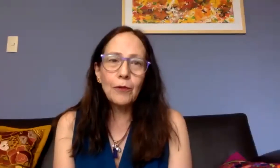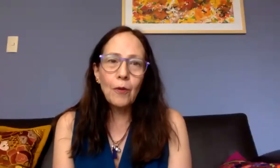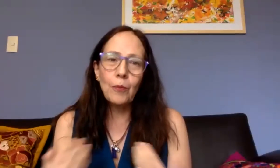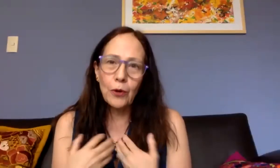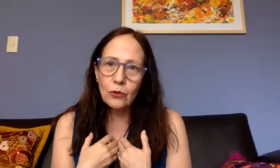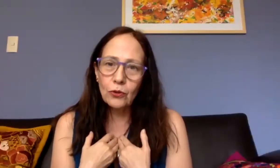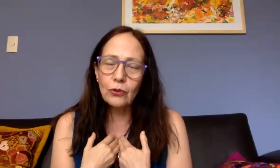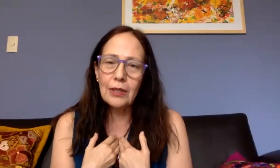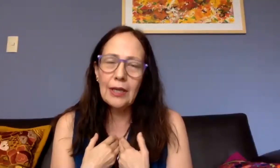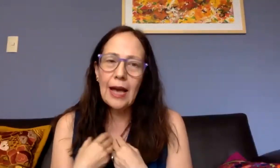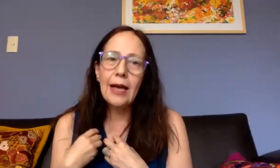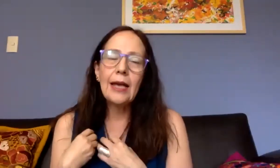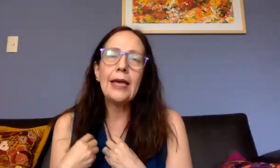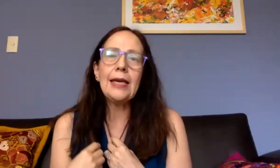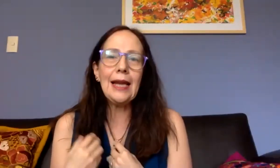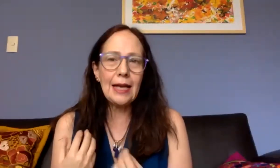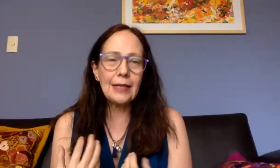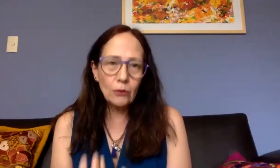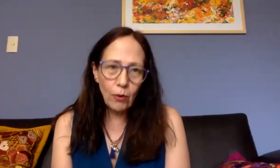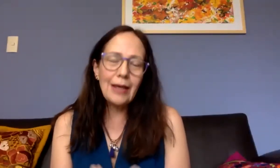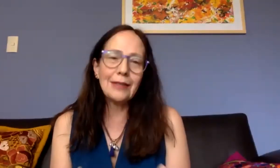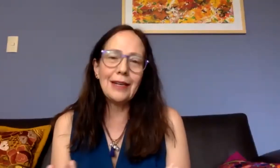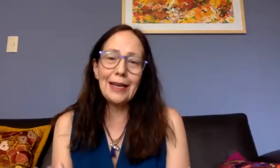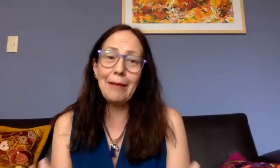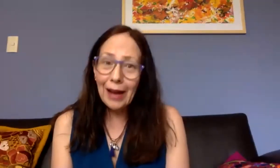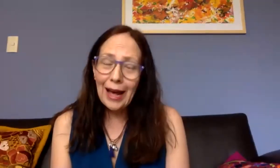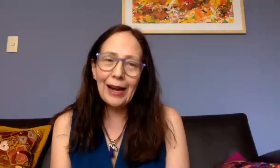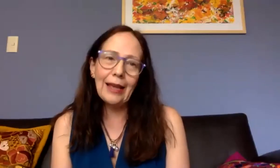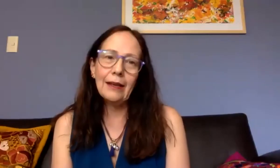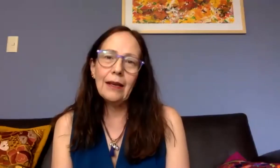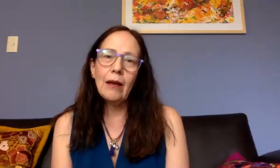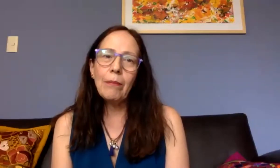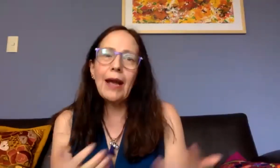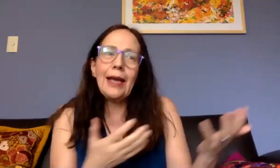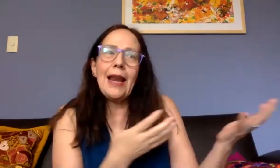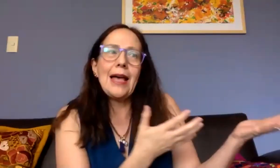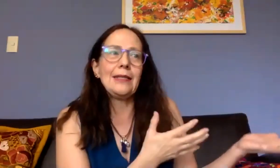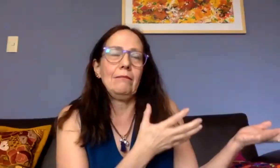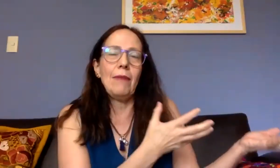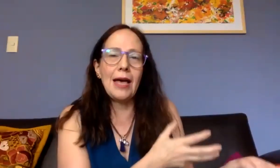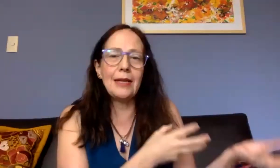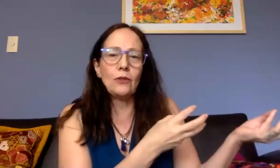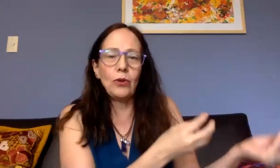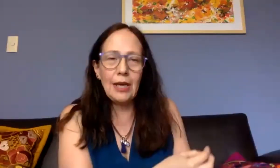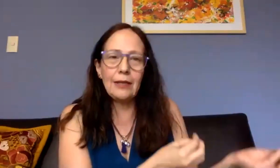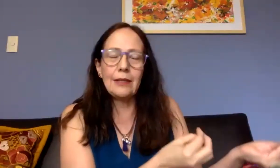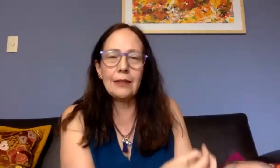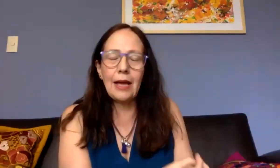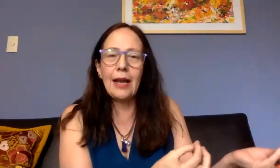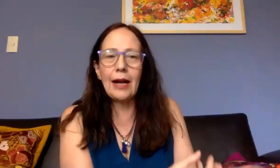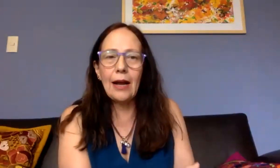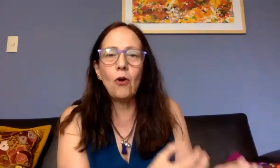por favor, por eso yo sí diría que las escuelas tienen que bajarle para que las madres o